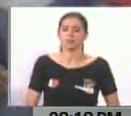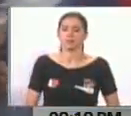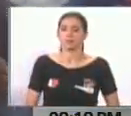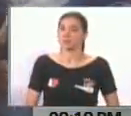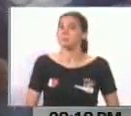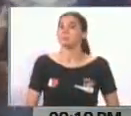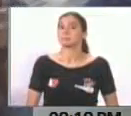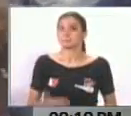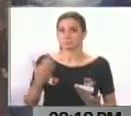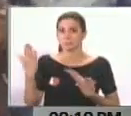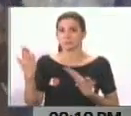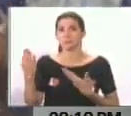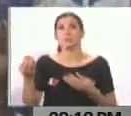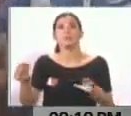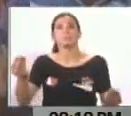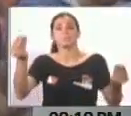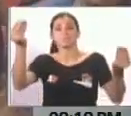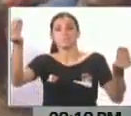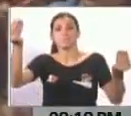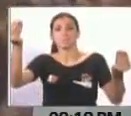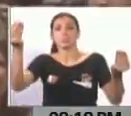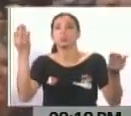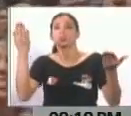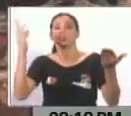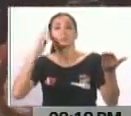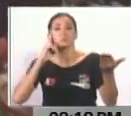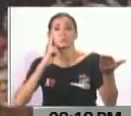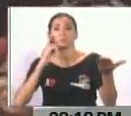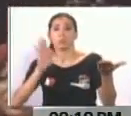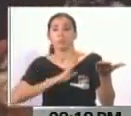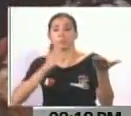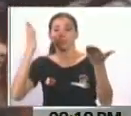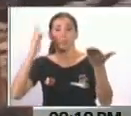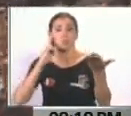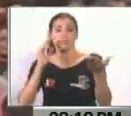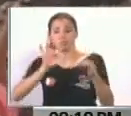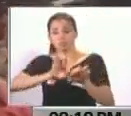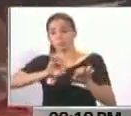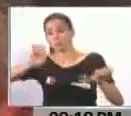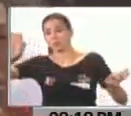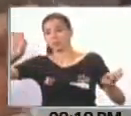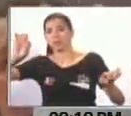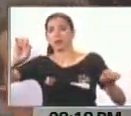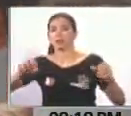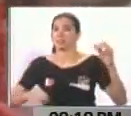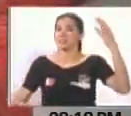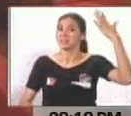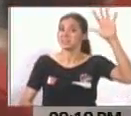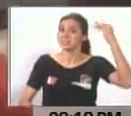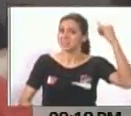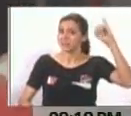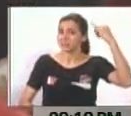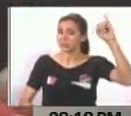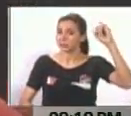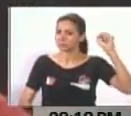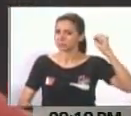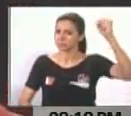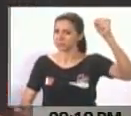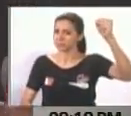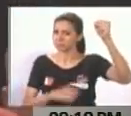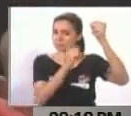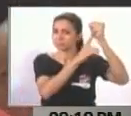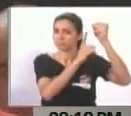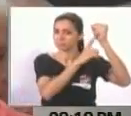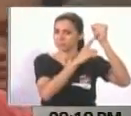Aquí está tu espada desenvainada. Y levantemos pues el puño izquierdo, el del